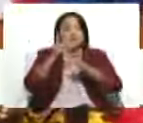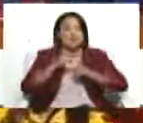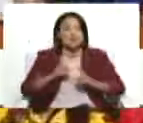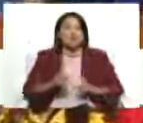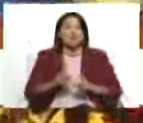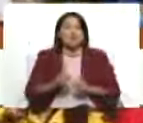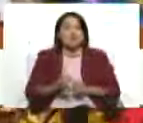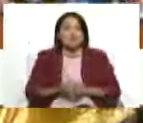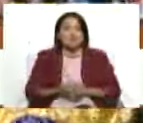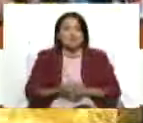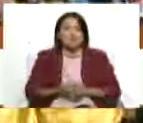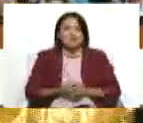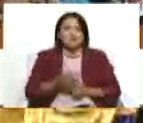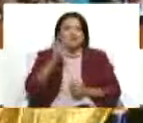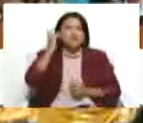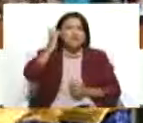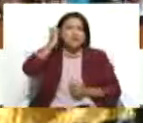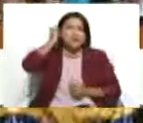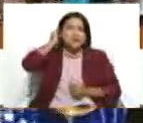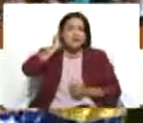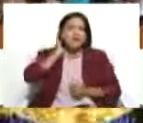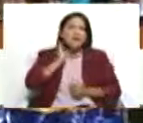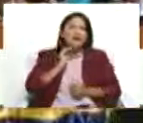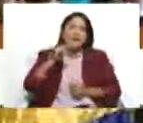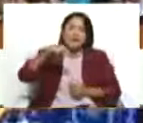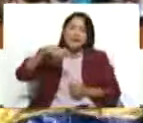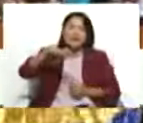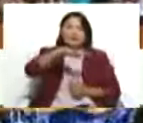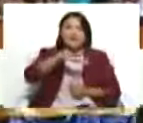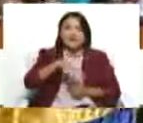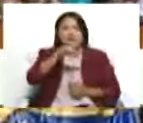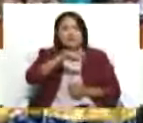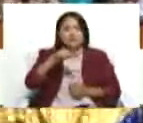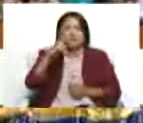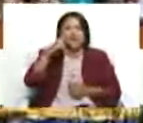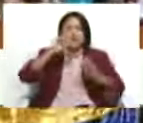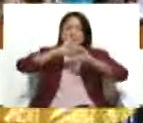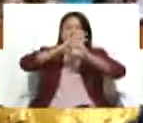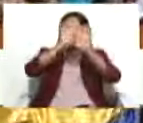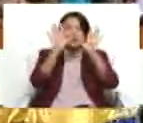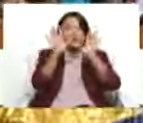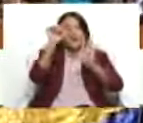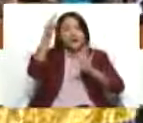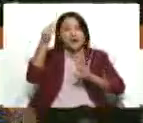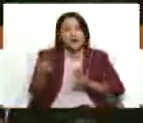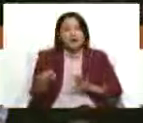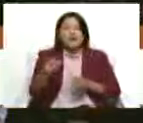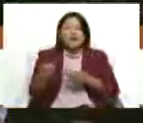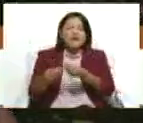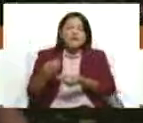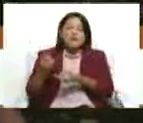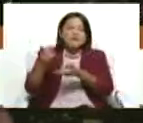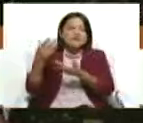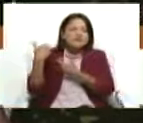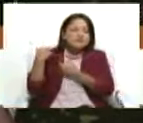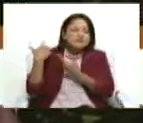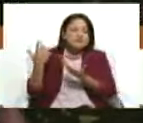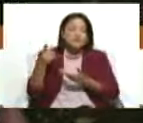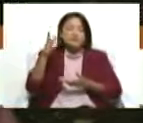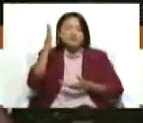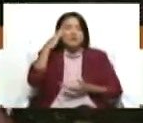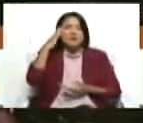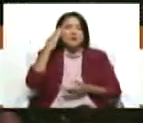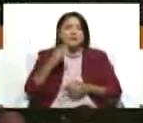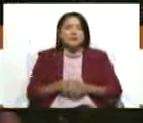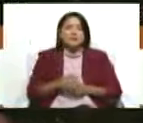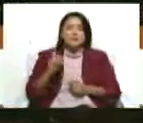Yo sé que este pueblo humilde tiene muy claro lo que debe hacer. Yo sé, se acercaron